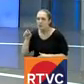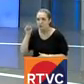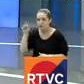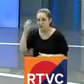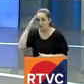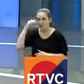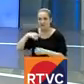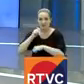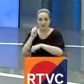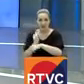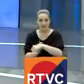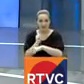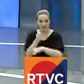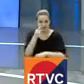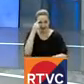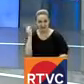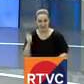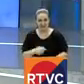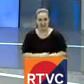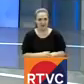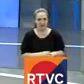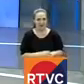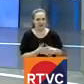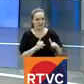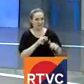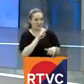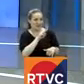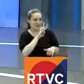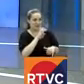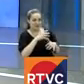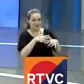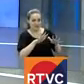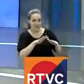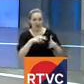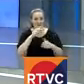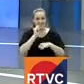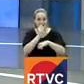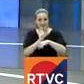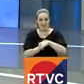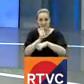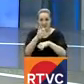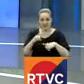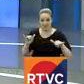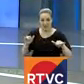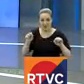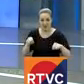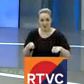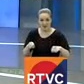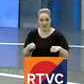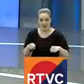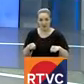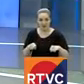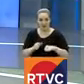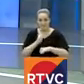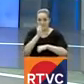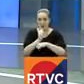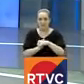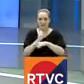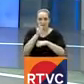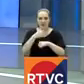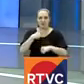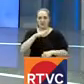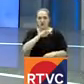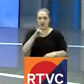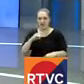baila salsa? Yo le pregunto a usted, ¿ya pasó el 28? Ya pasó el 28. Ah, entonces podemos bailar aquí, no hay problema. Yo creo que se están tomando mucho, muy a pecho, como que soy de Cali,